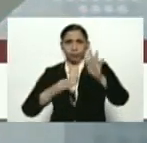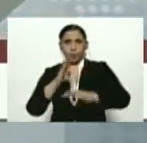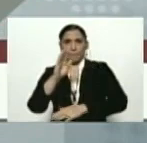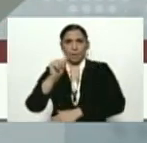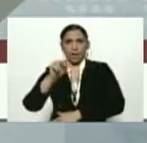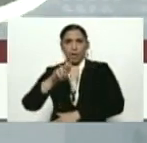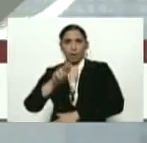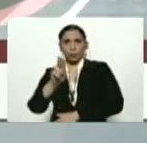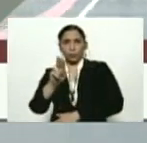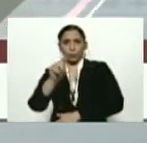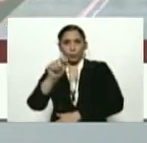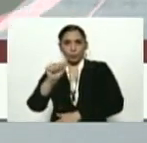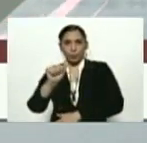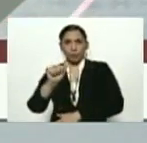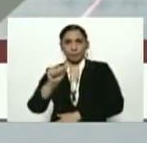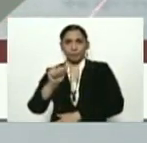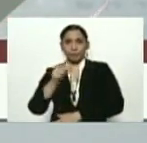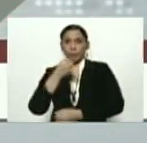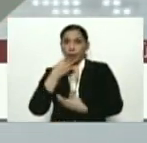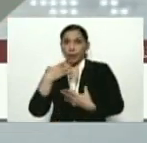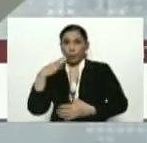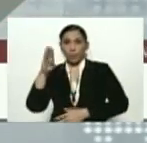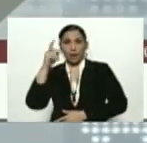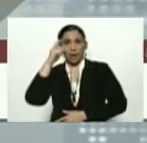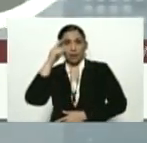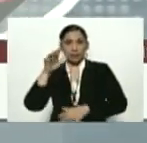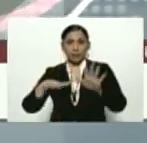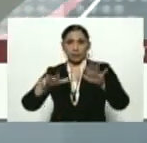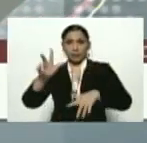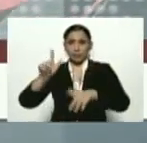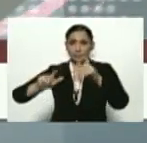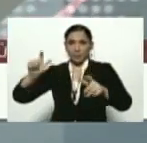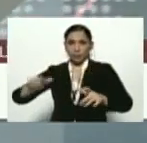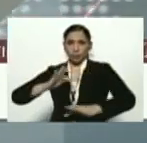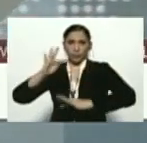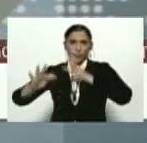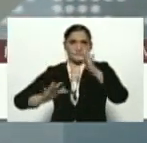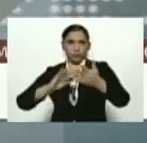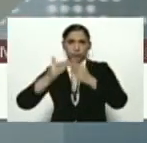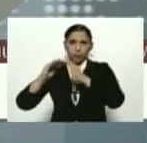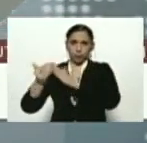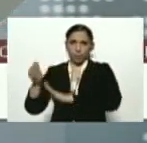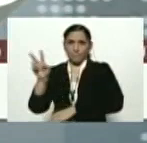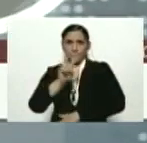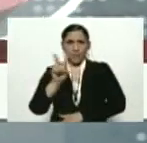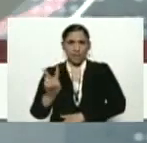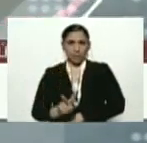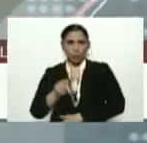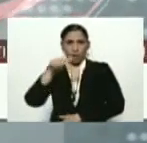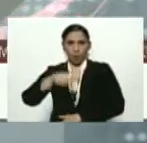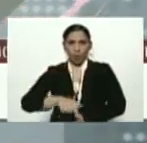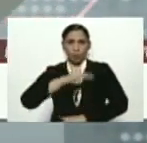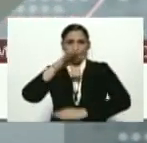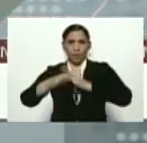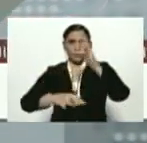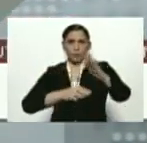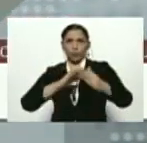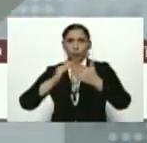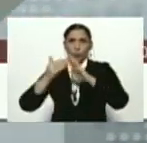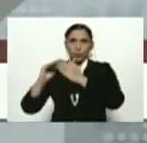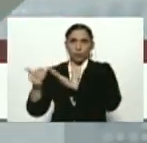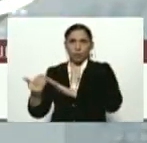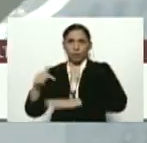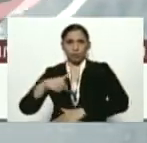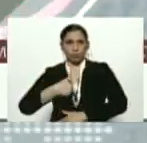forma, vale que, bueno, 13 casos registra Venezuela hoy de transmisión comunitaria. Yo